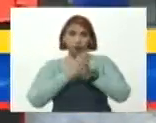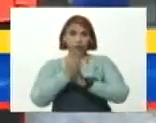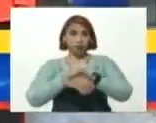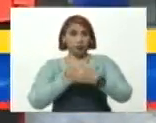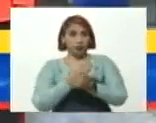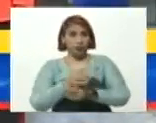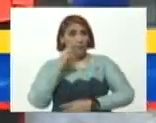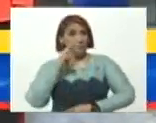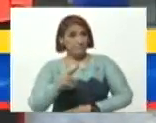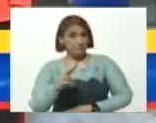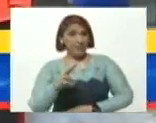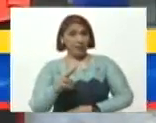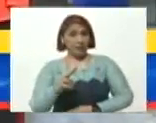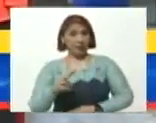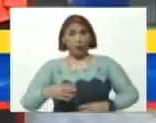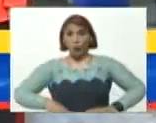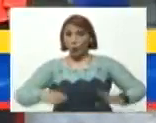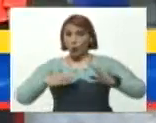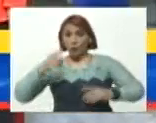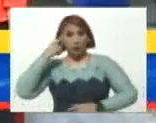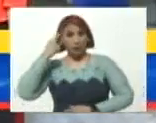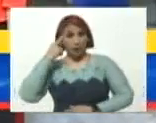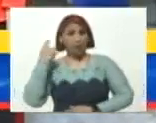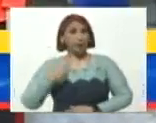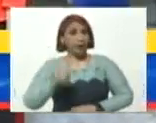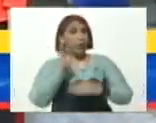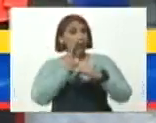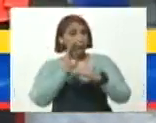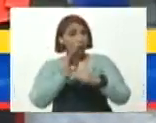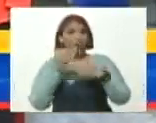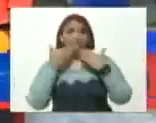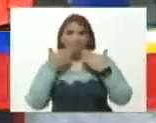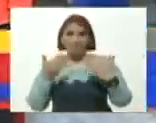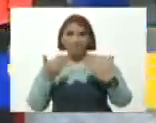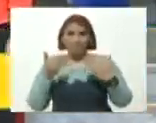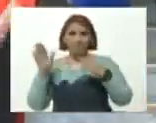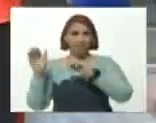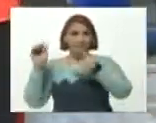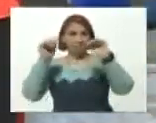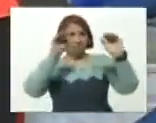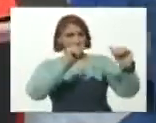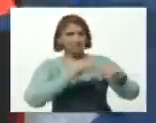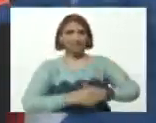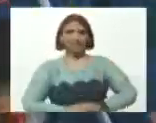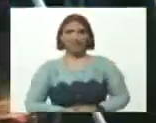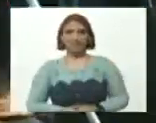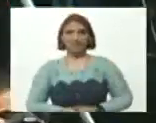que el cuerpo lo sabe. Tengan cuidado. Gracias, pues. Hasta luego. Que Dios los bendiga.